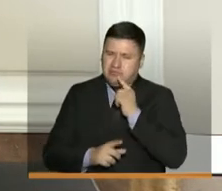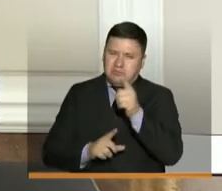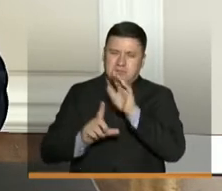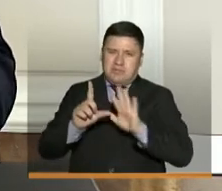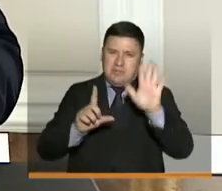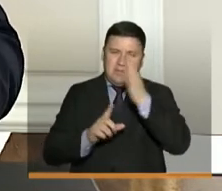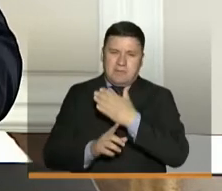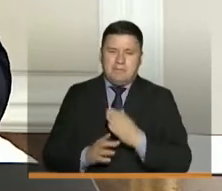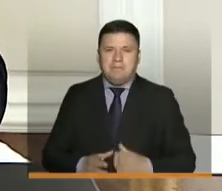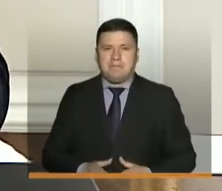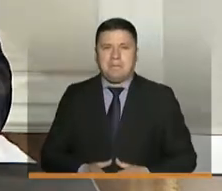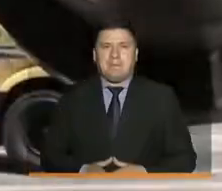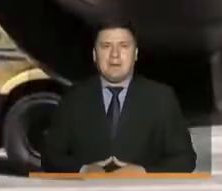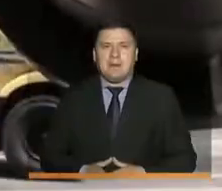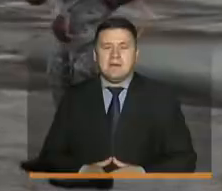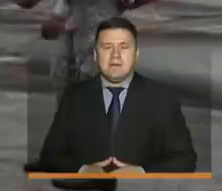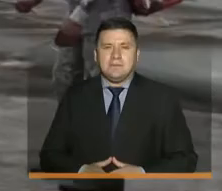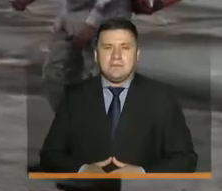el siguiente testimonio.